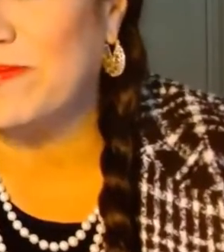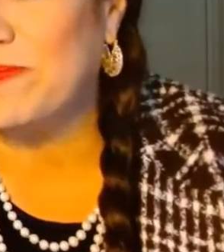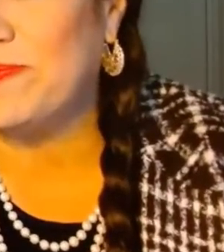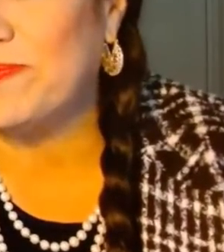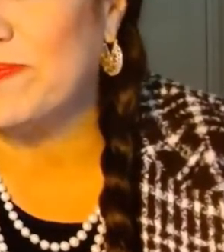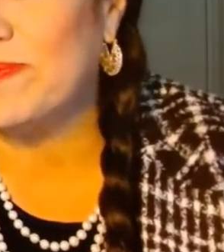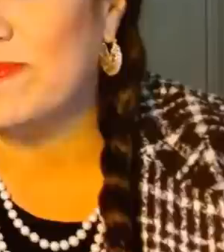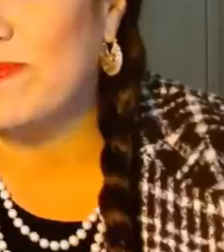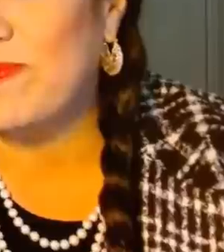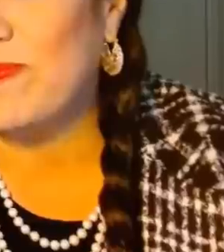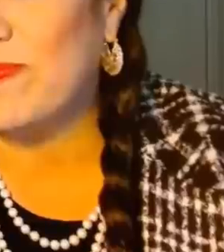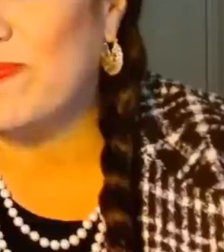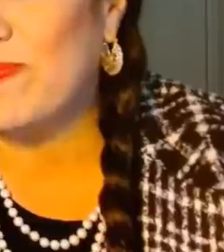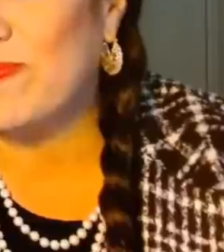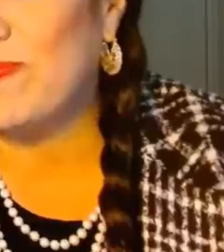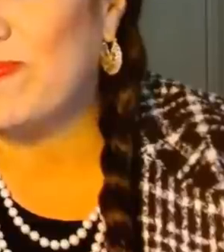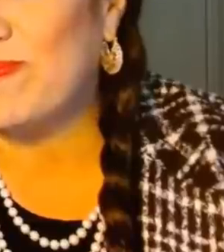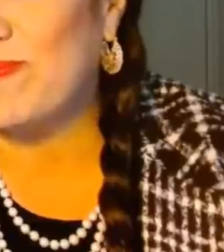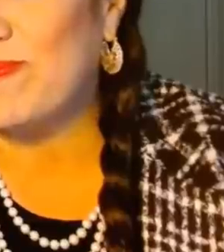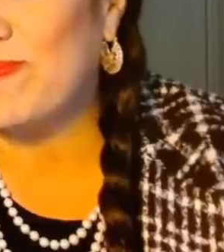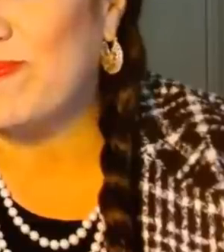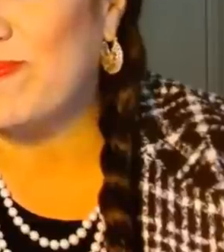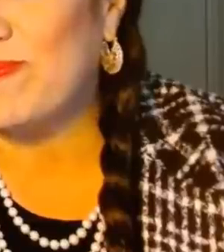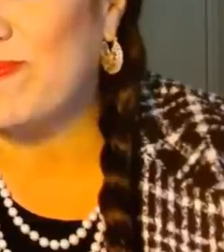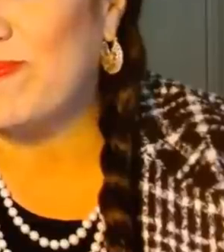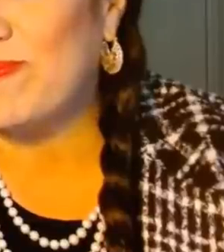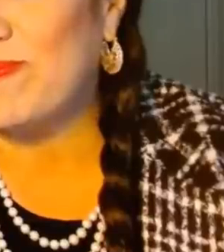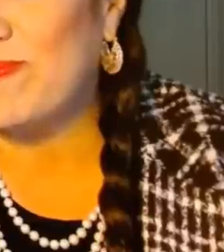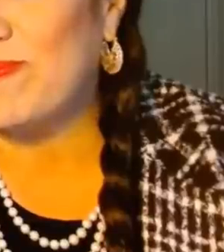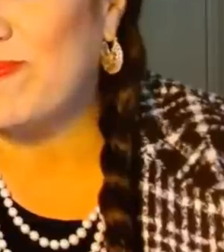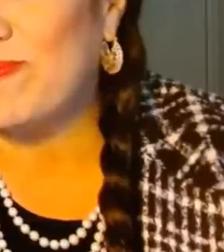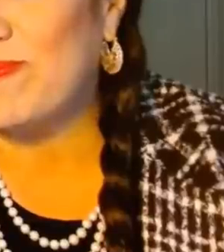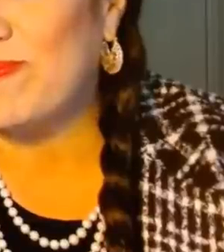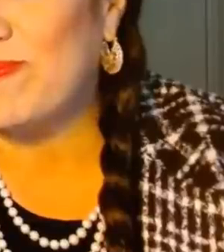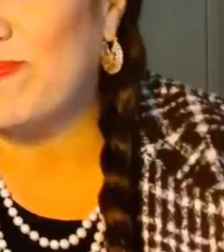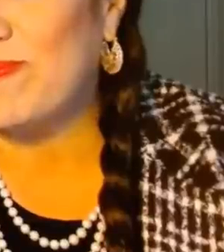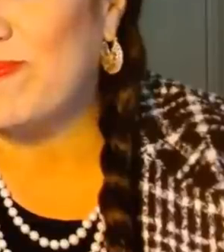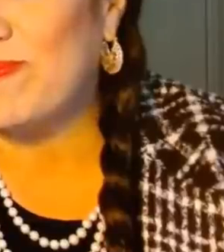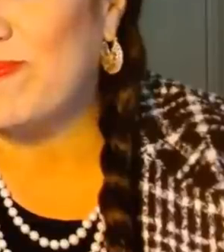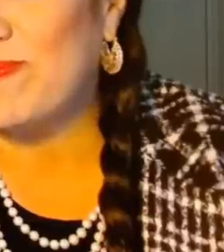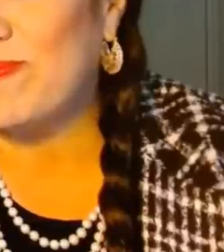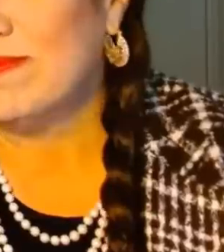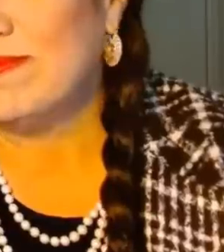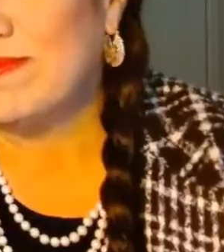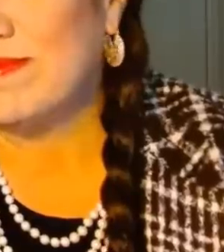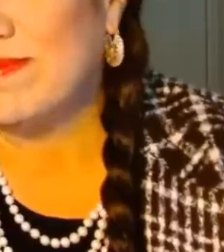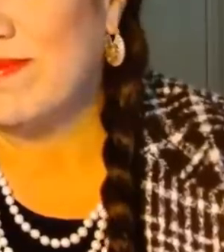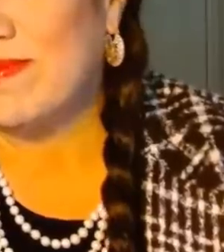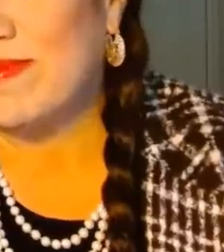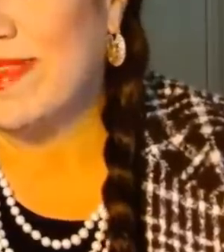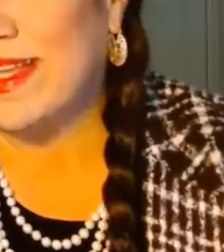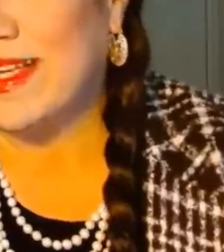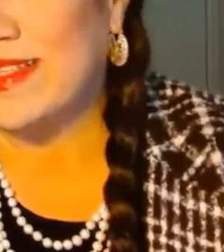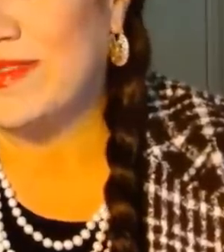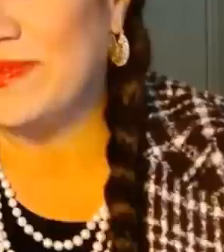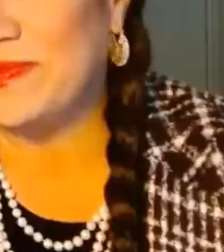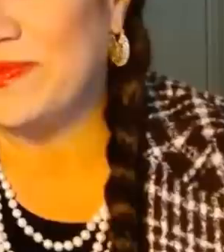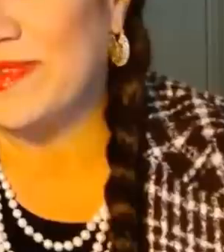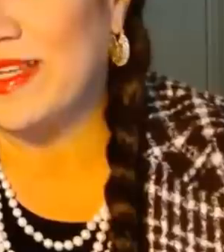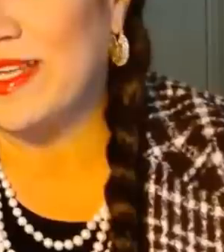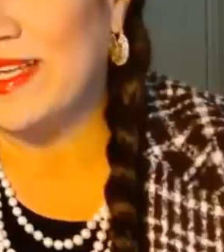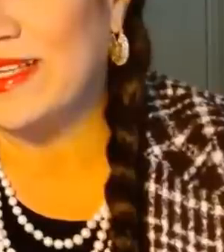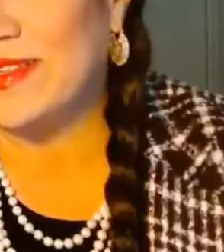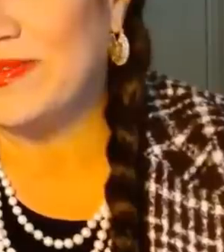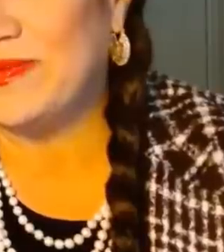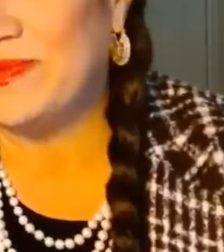casa. Que mi querida Tere, no estoy de acuerdo. ¿No? No, esos vienen de la pendejez de la cabeza